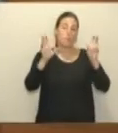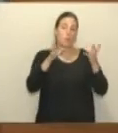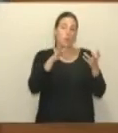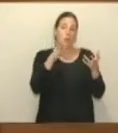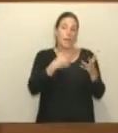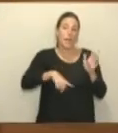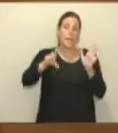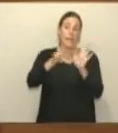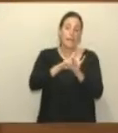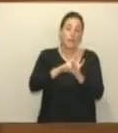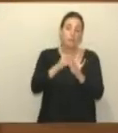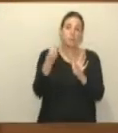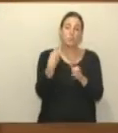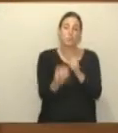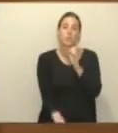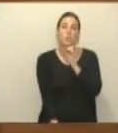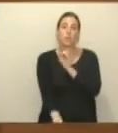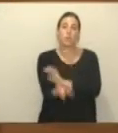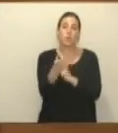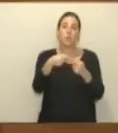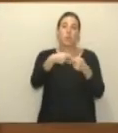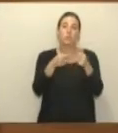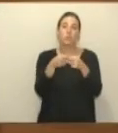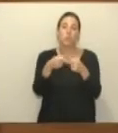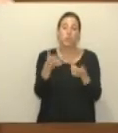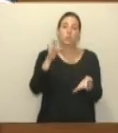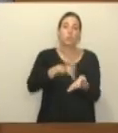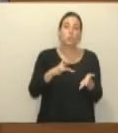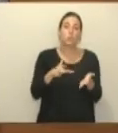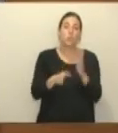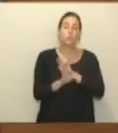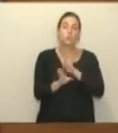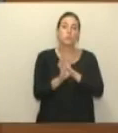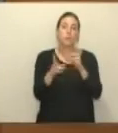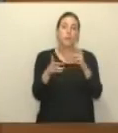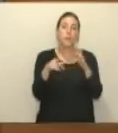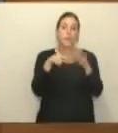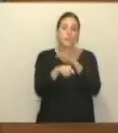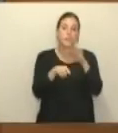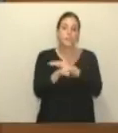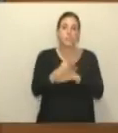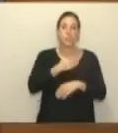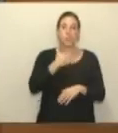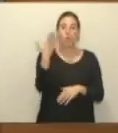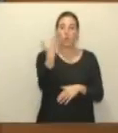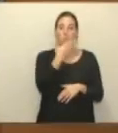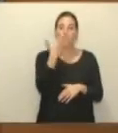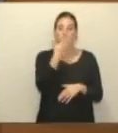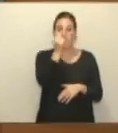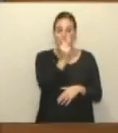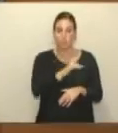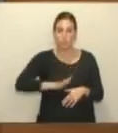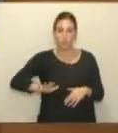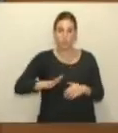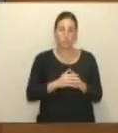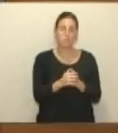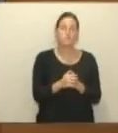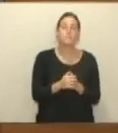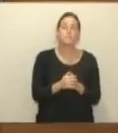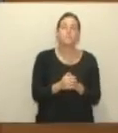anunciada ley por su parte de creación del consorcio, que parece ser va a continuar con la gestión de estas escuelas infantiles.